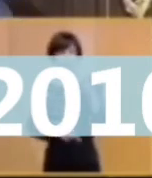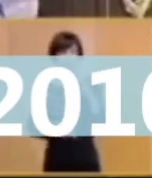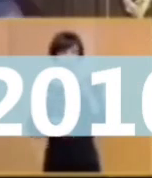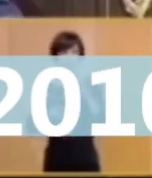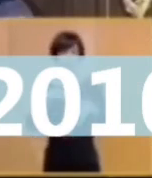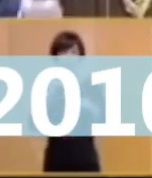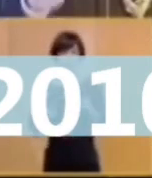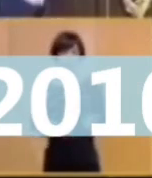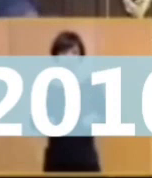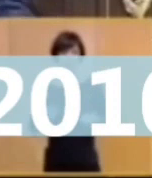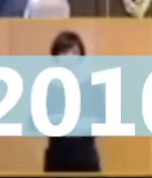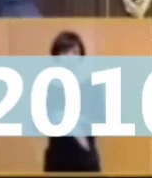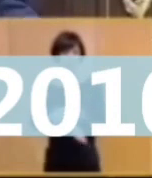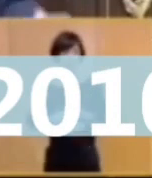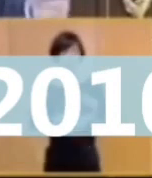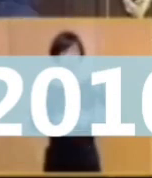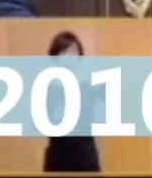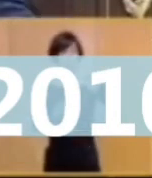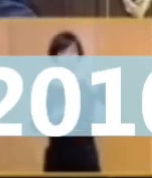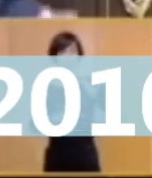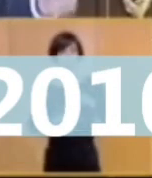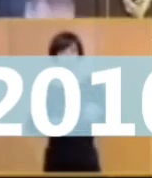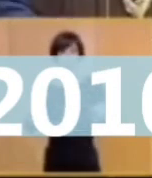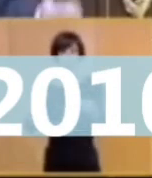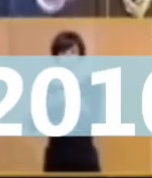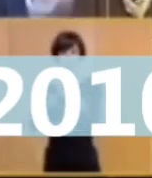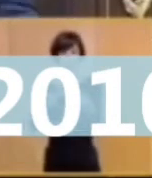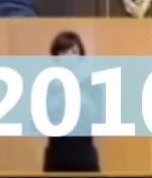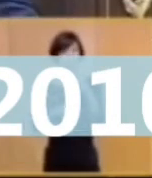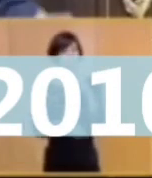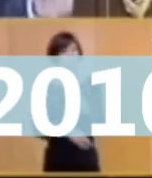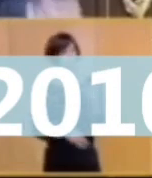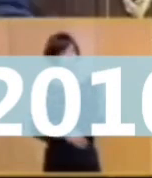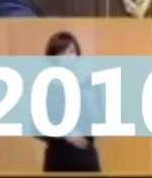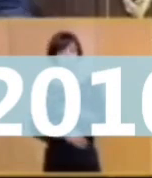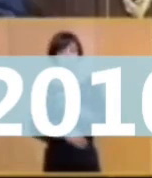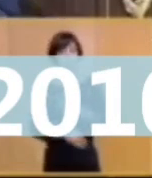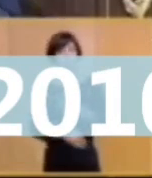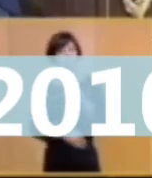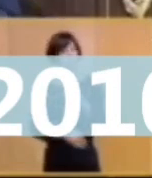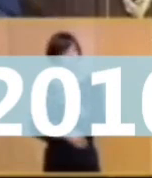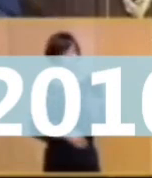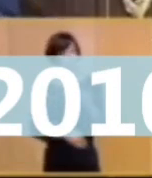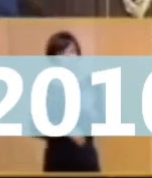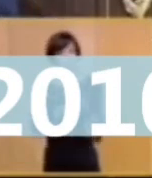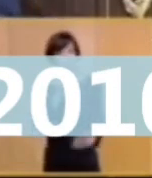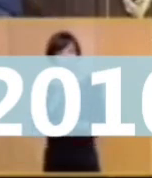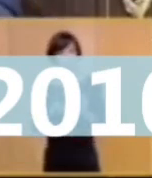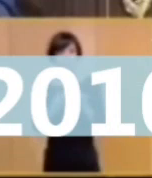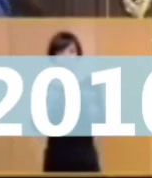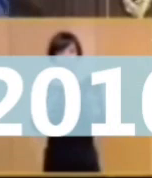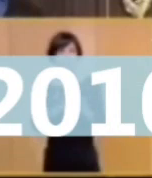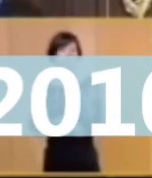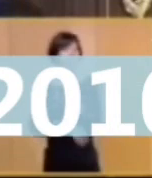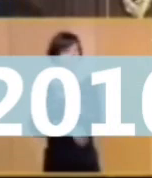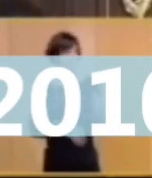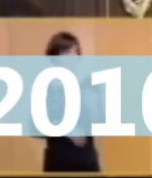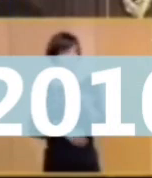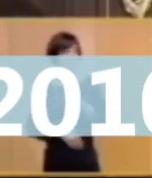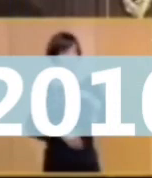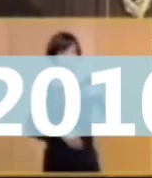administración incluido los de partidos políticos Sí sindicatos sí y organizaciones empresariales Sí señor